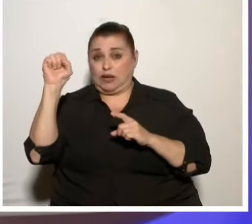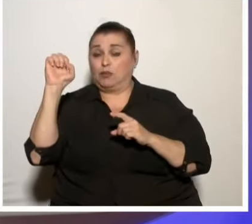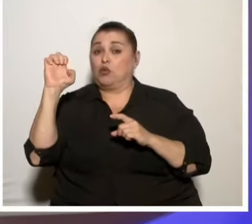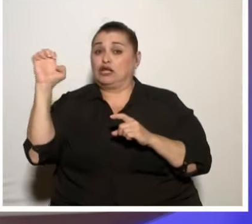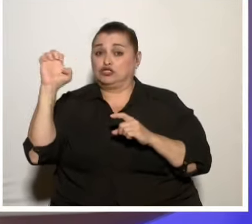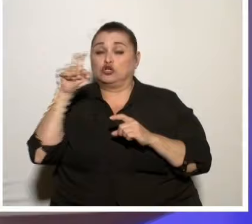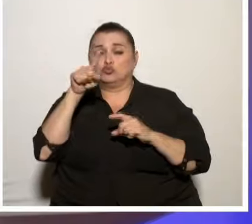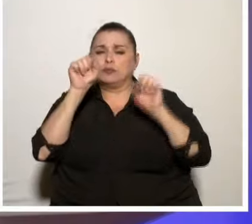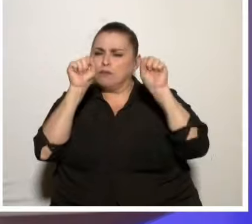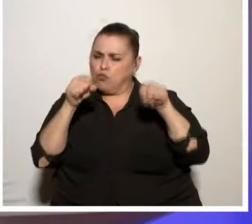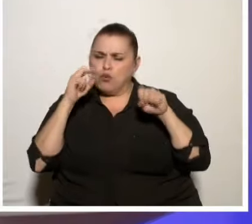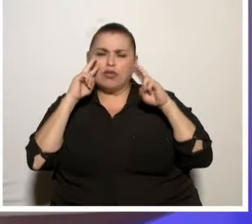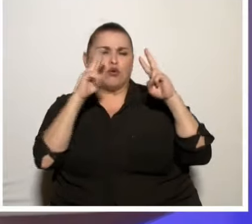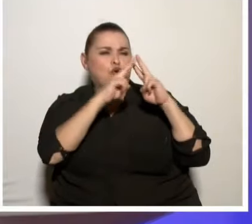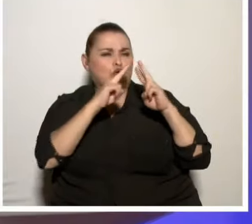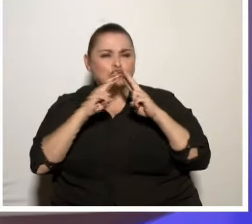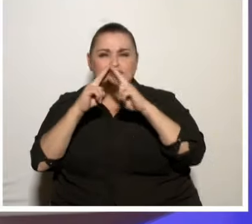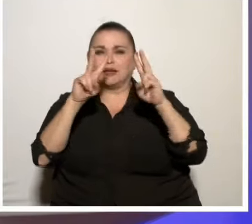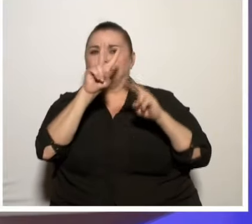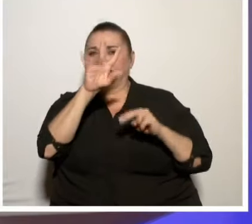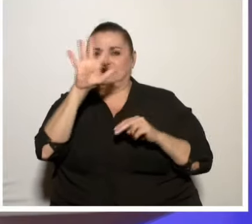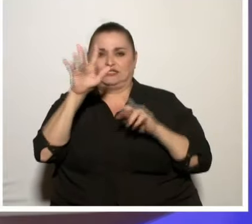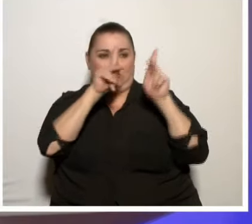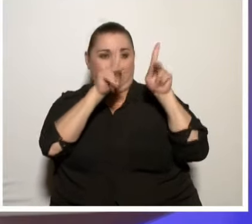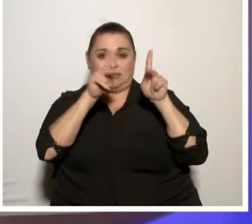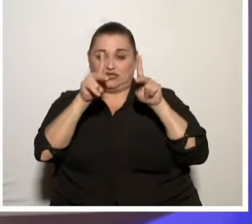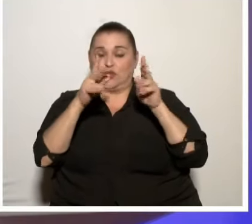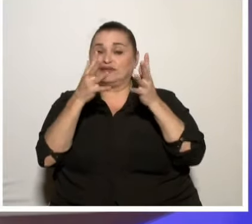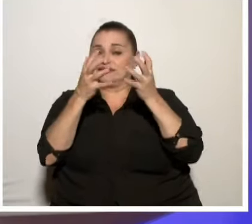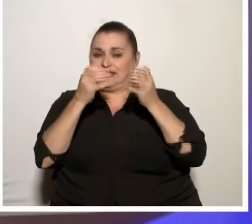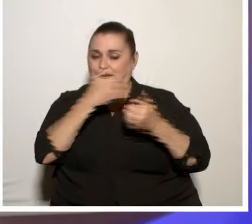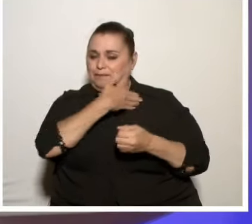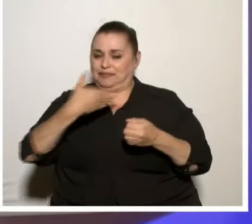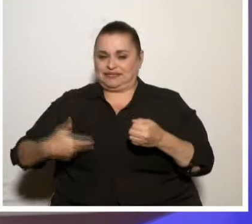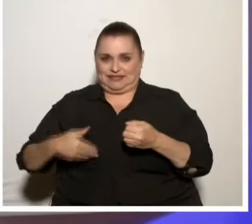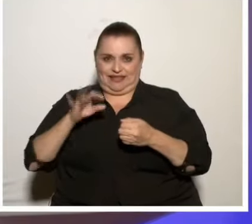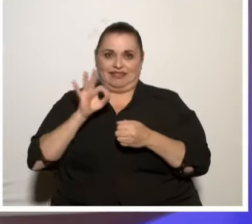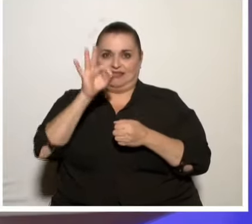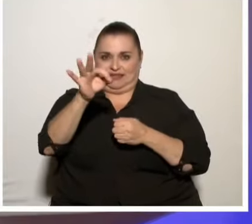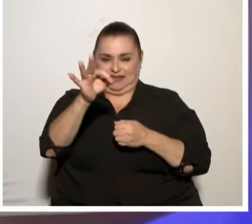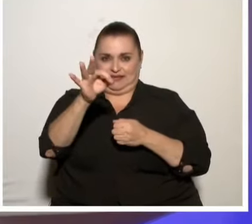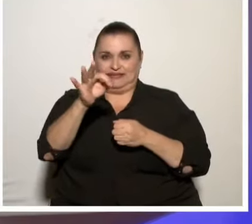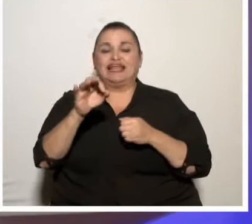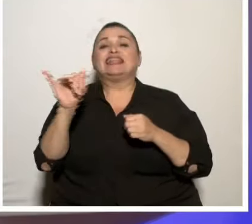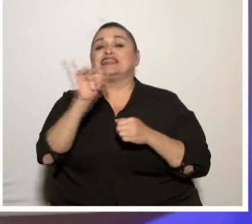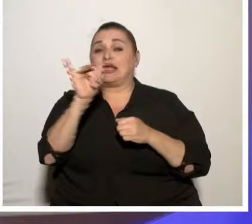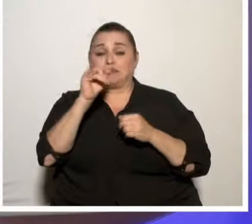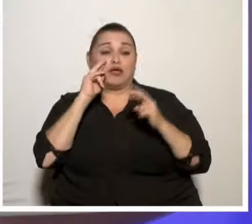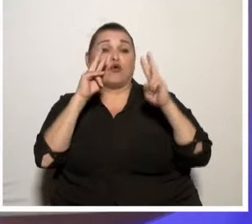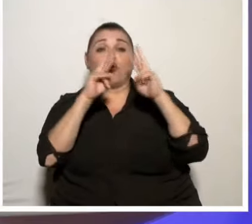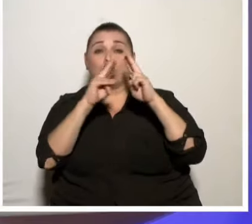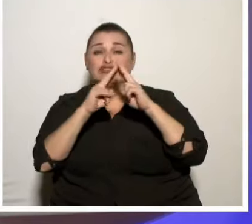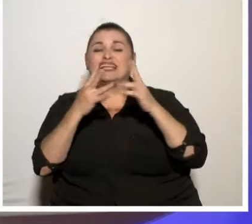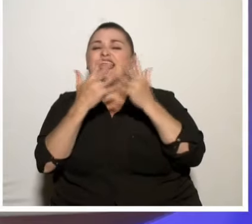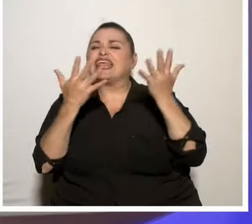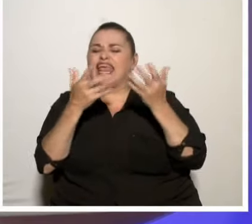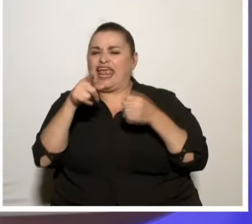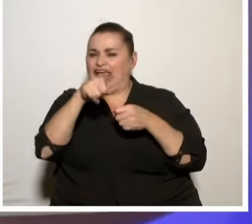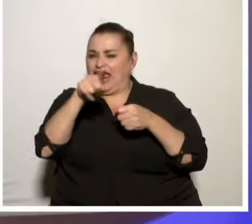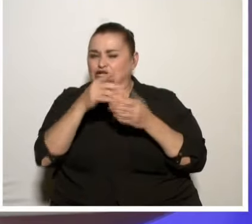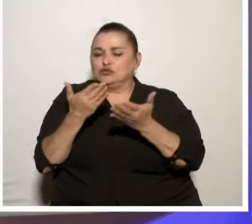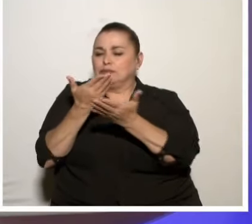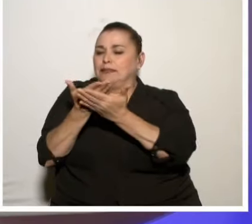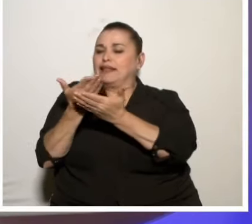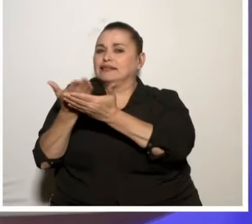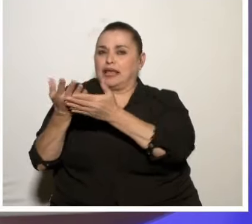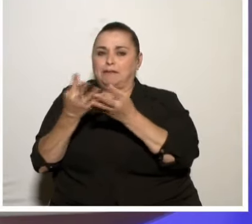pueda conocer a las 25 personas que aspiran a la presidencia de la República y también conocer qué es lo que ellos están planteando